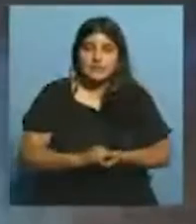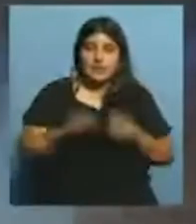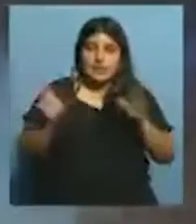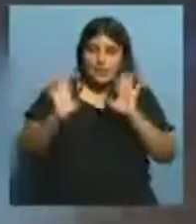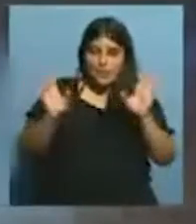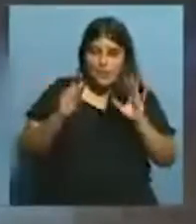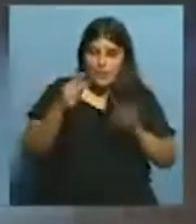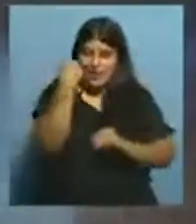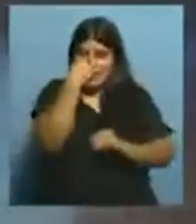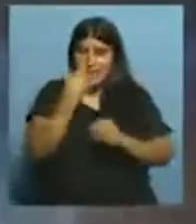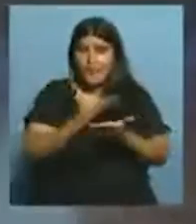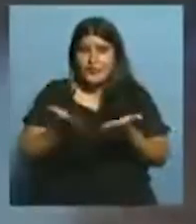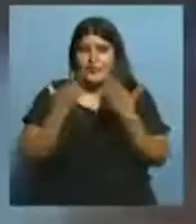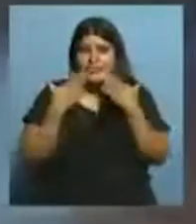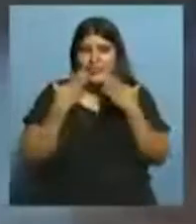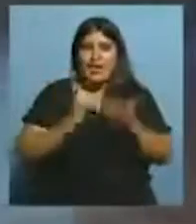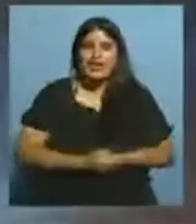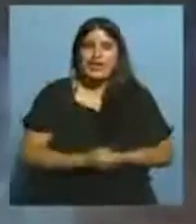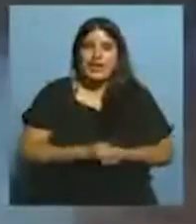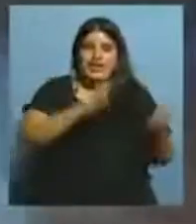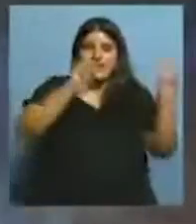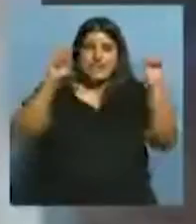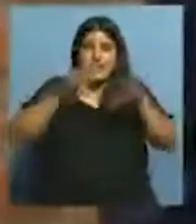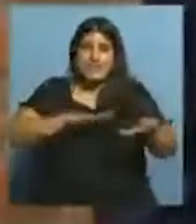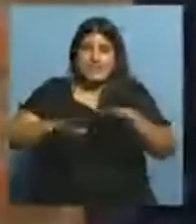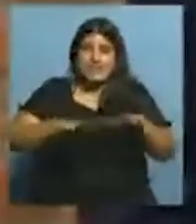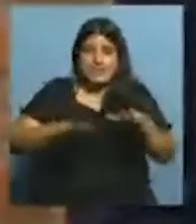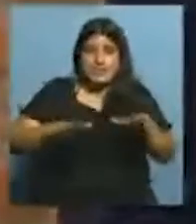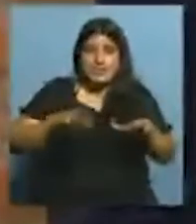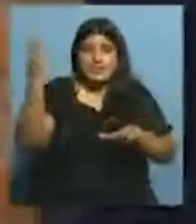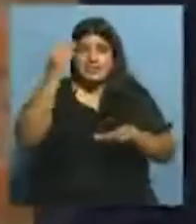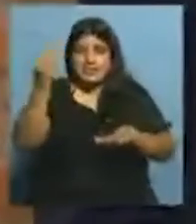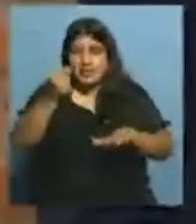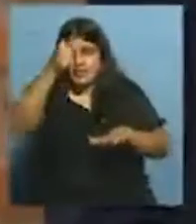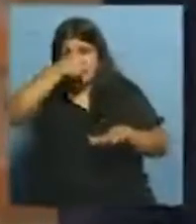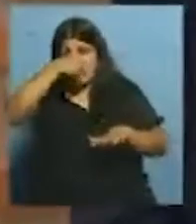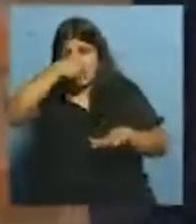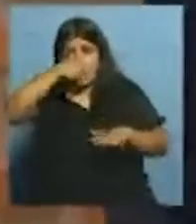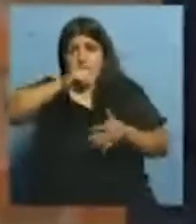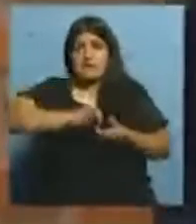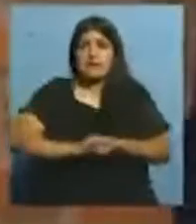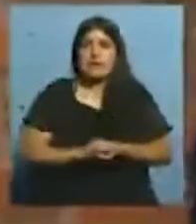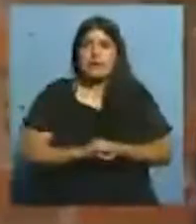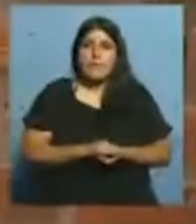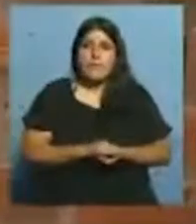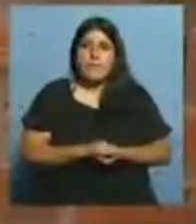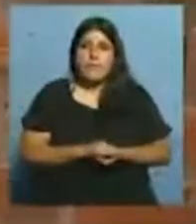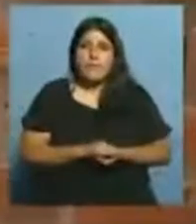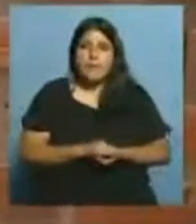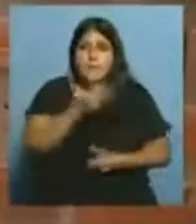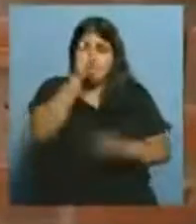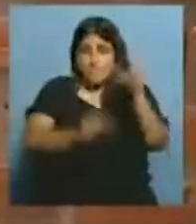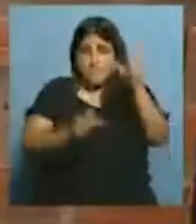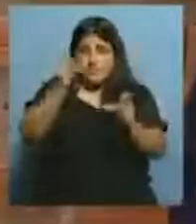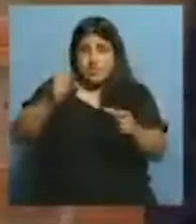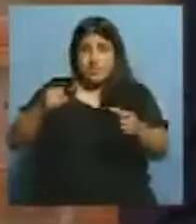Omar, buenas tardes, y tiene que ver con situaciones que se han presentado este fin de semana, sobre todo de personas que